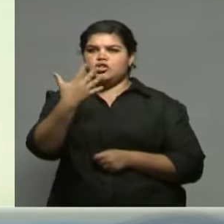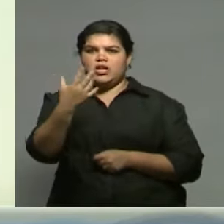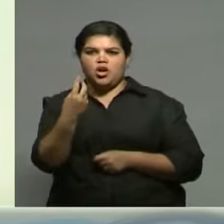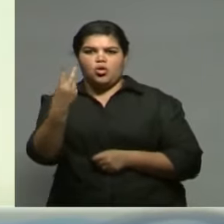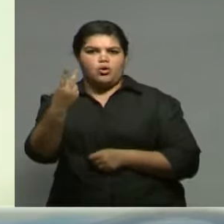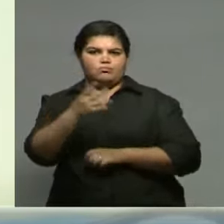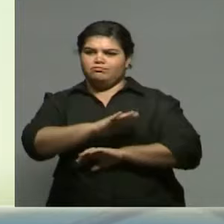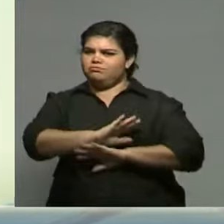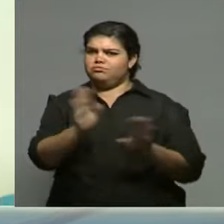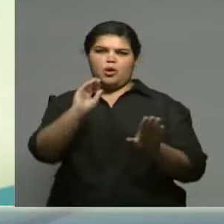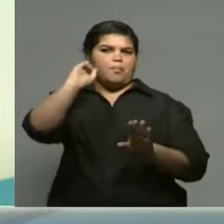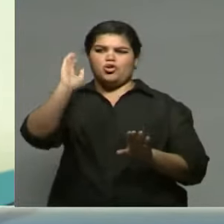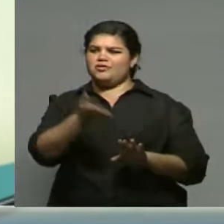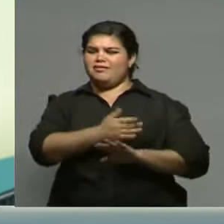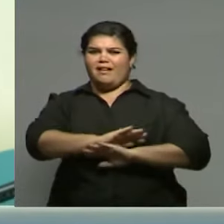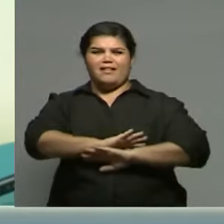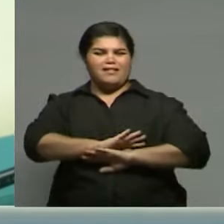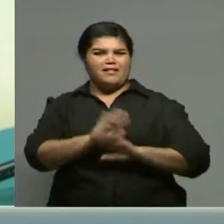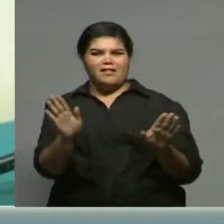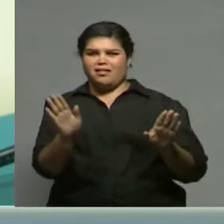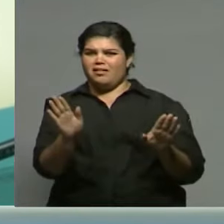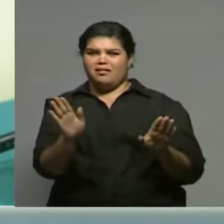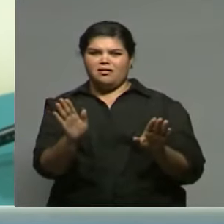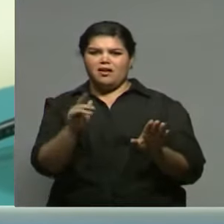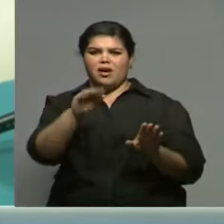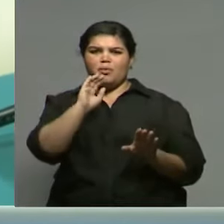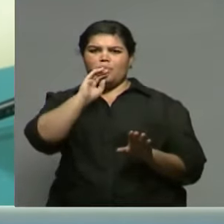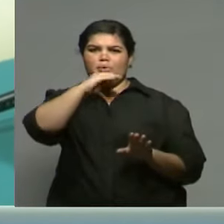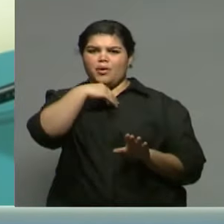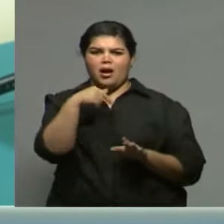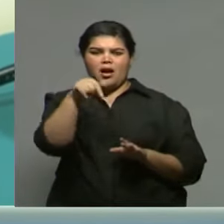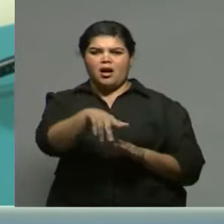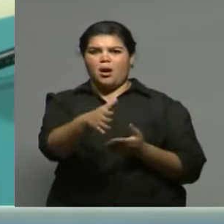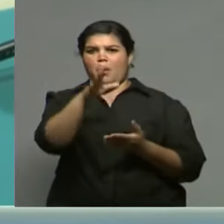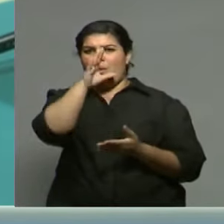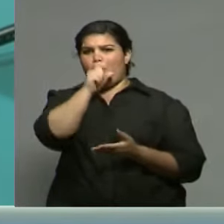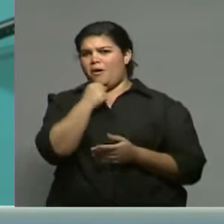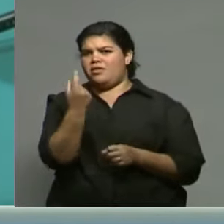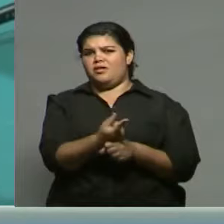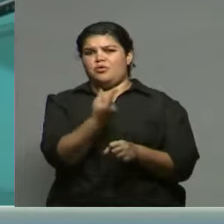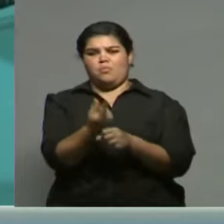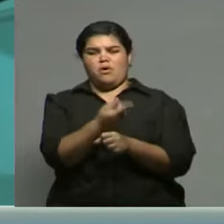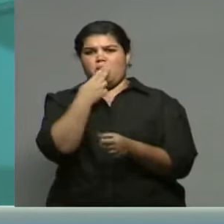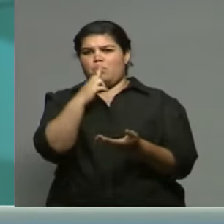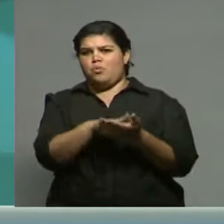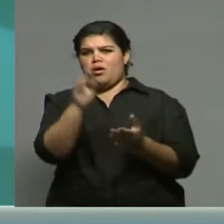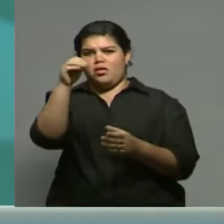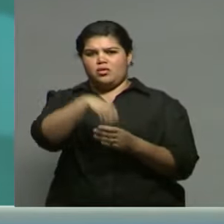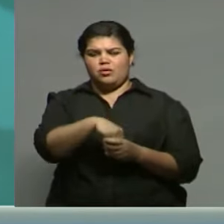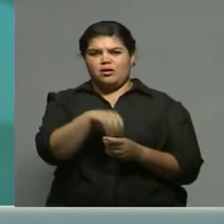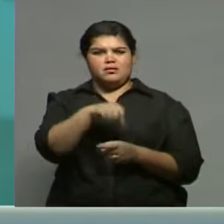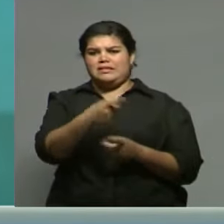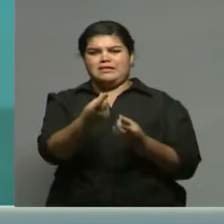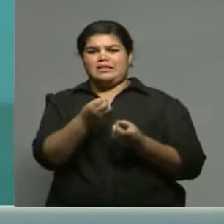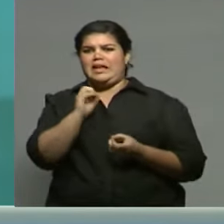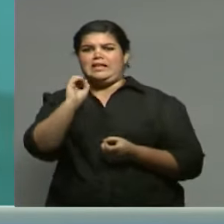hay porcentaje posible en este momento que la vitivinicultura pueda resistir el impuesto interno. Tiene que ser cero.